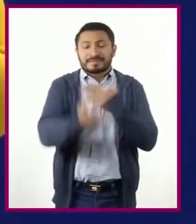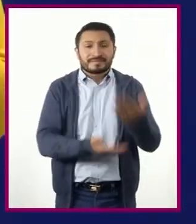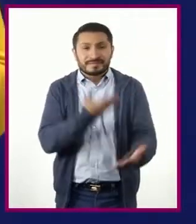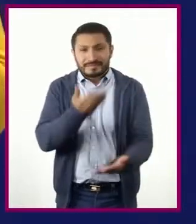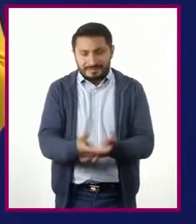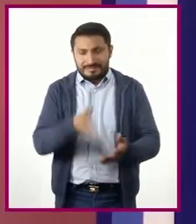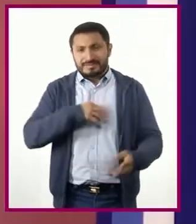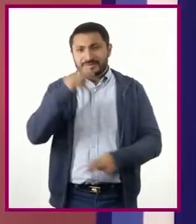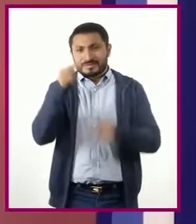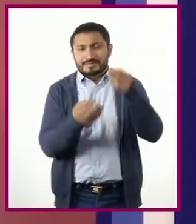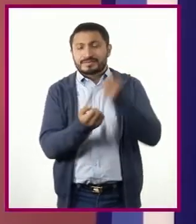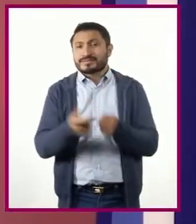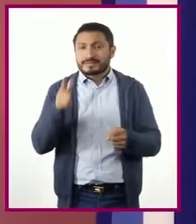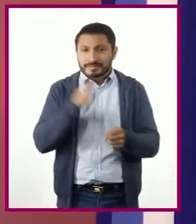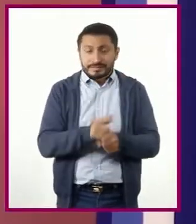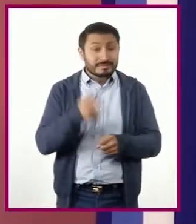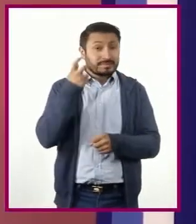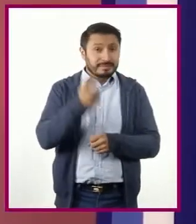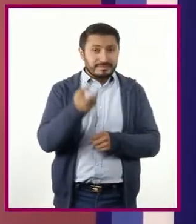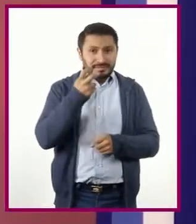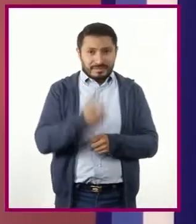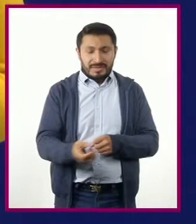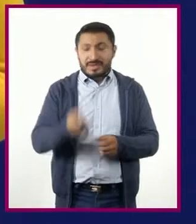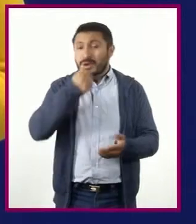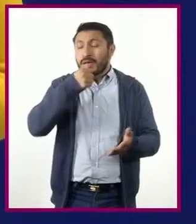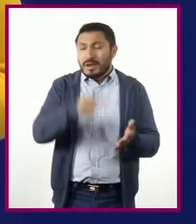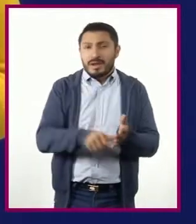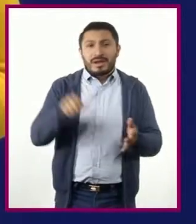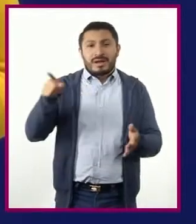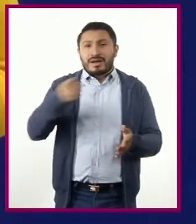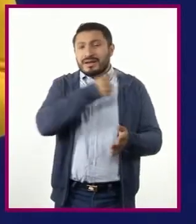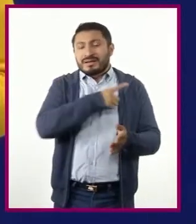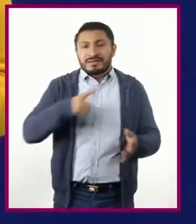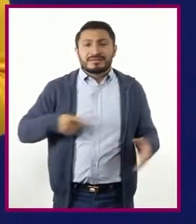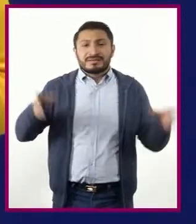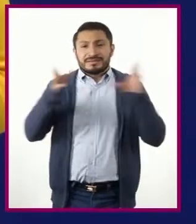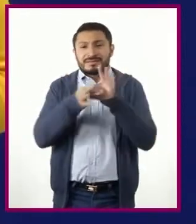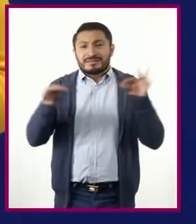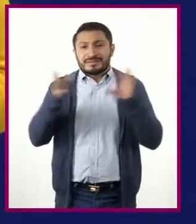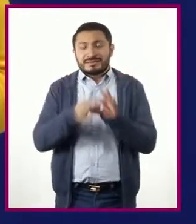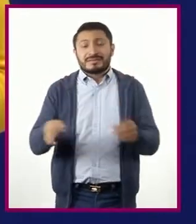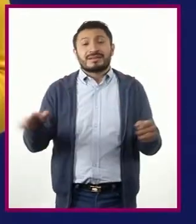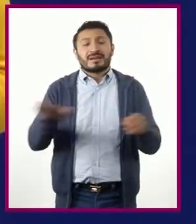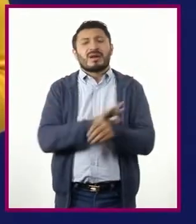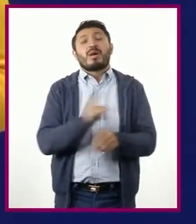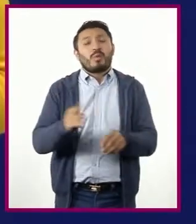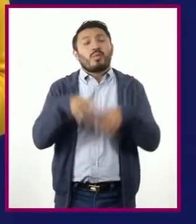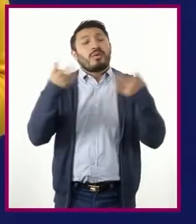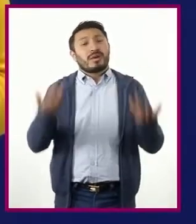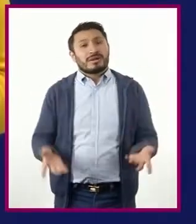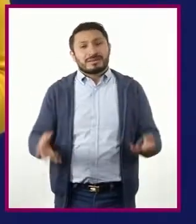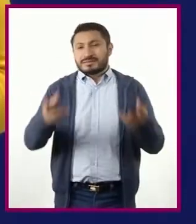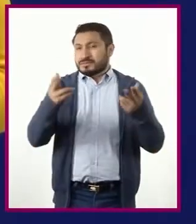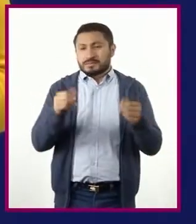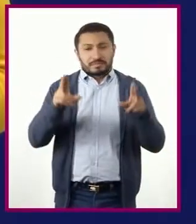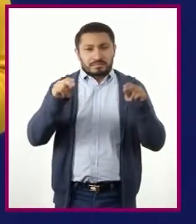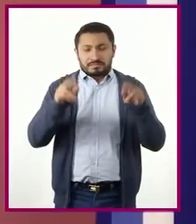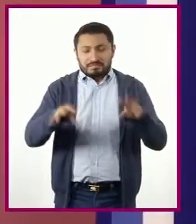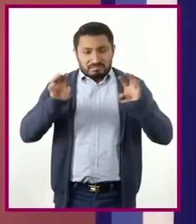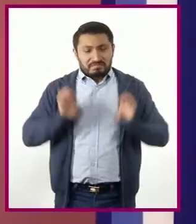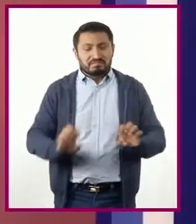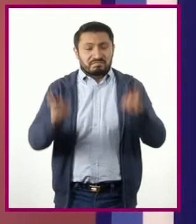su nivel social. Por eso, en la carta, él debe justificar la razón por la cual no lleva un traje